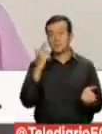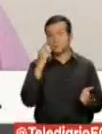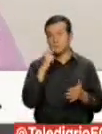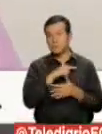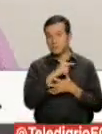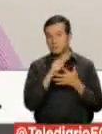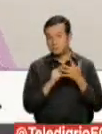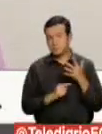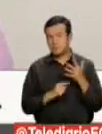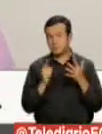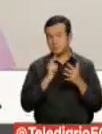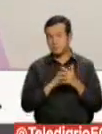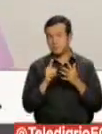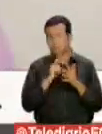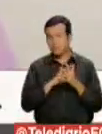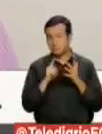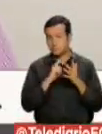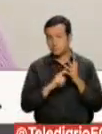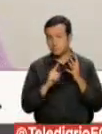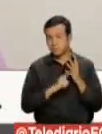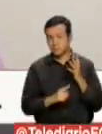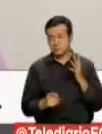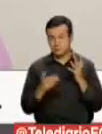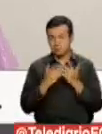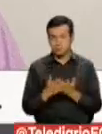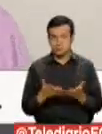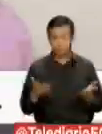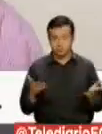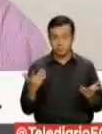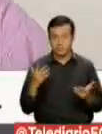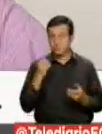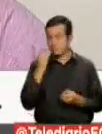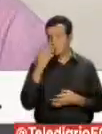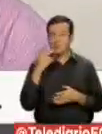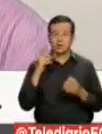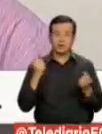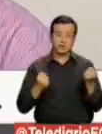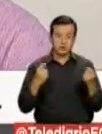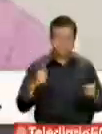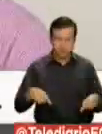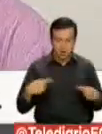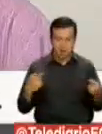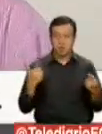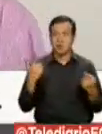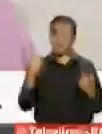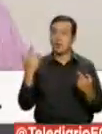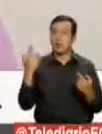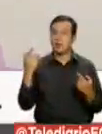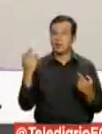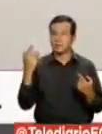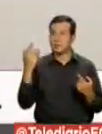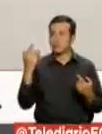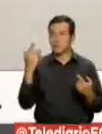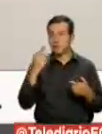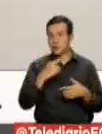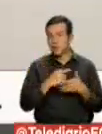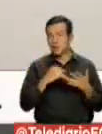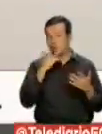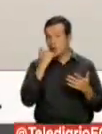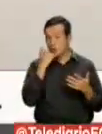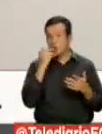y alternativas de diferentes tipos de componentes locales. Estamos hablando de llantas, de vidrios, de ciertos tipos de